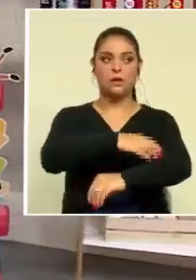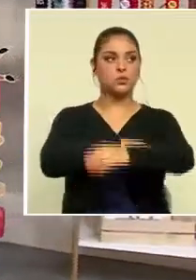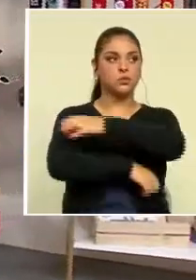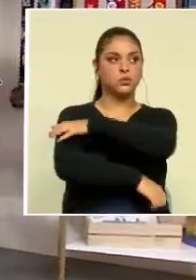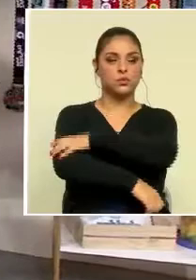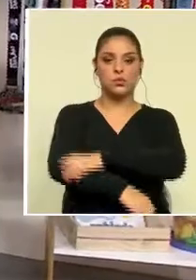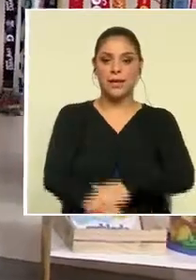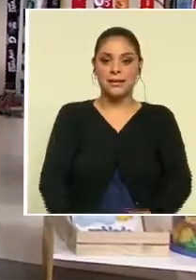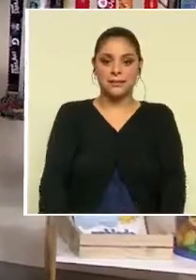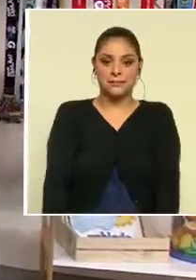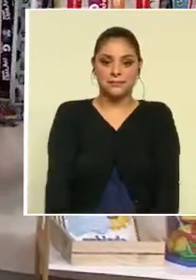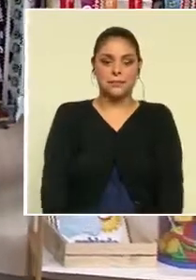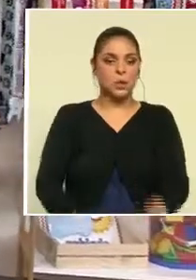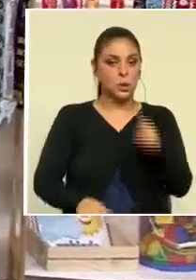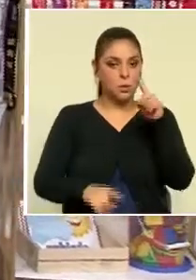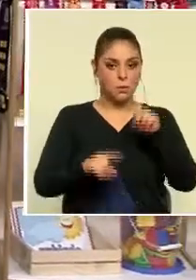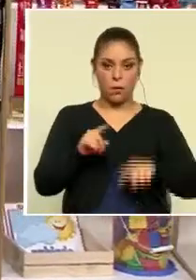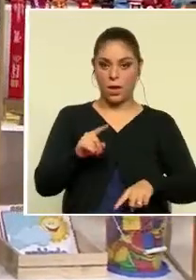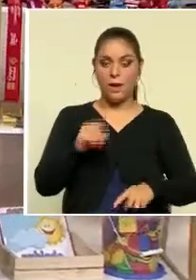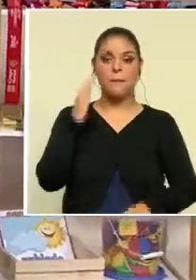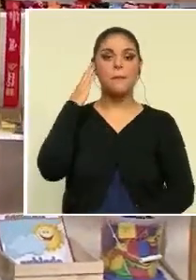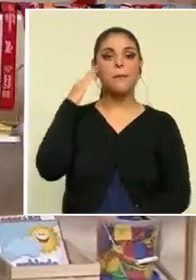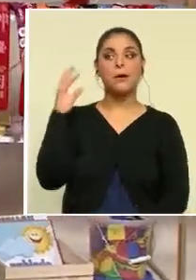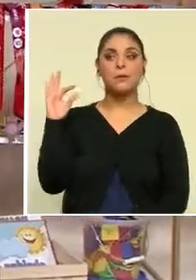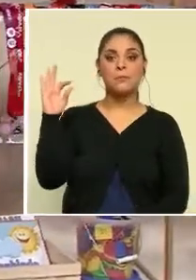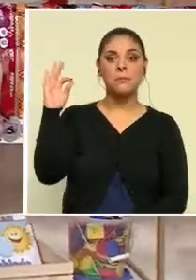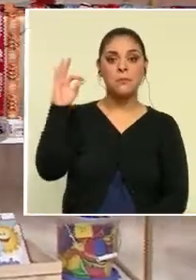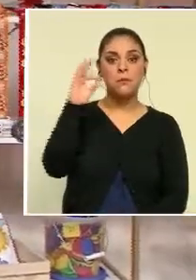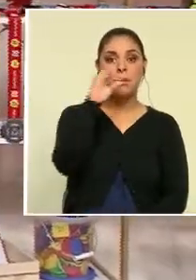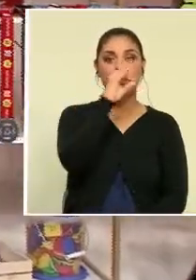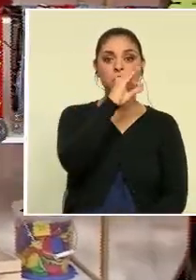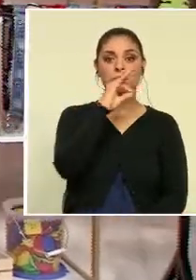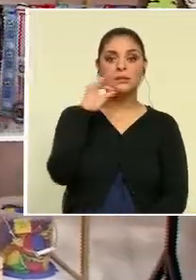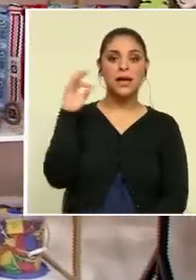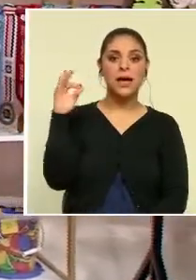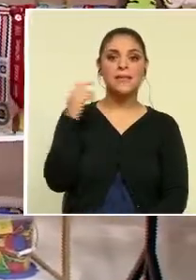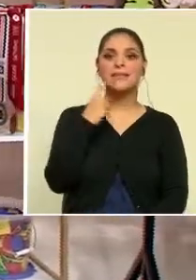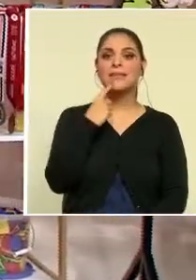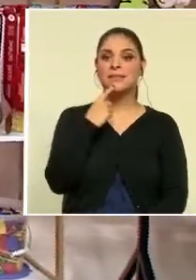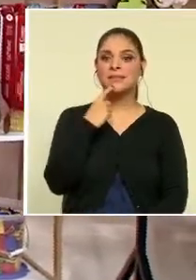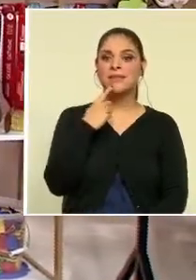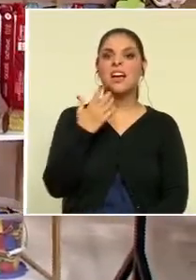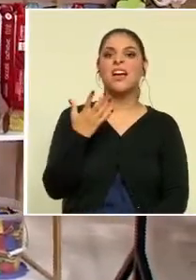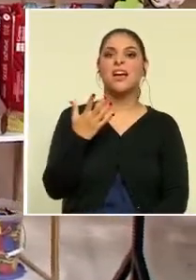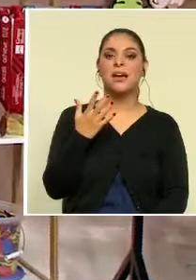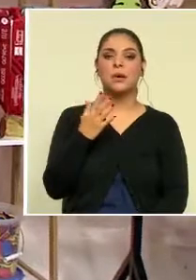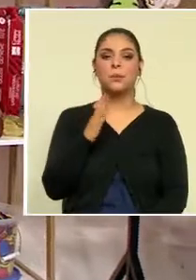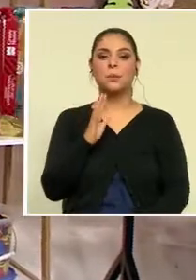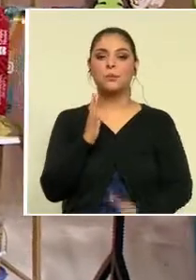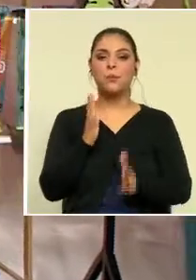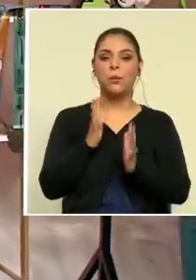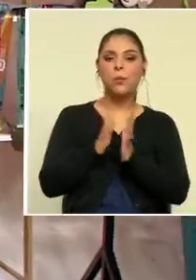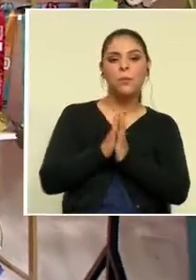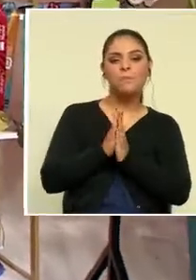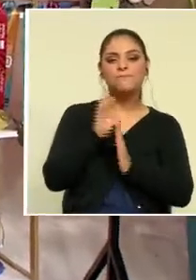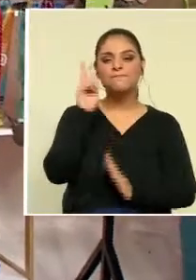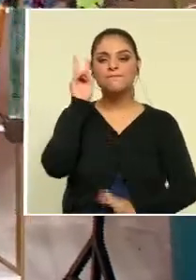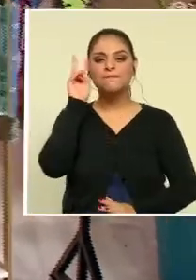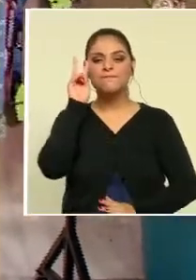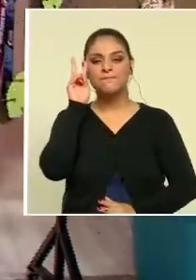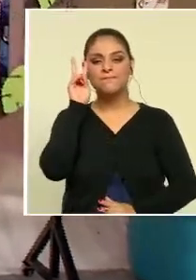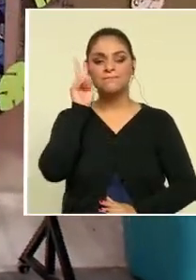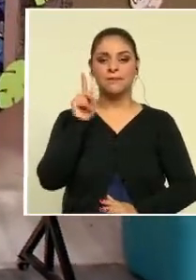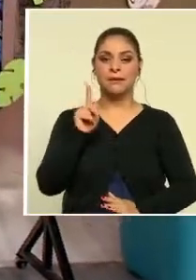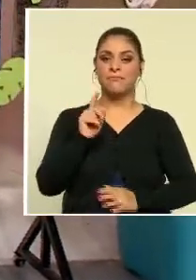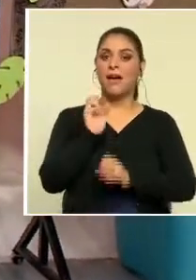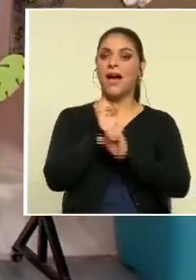brazos porque la musiquilla que anda por ahí que dice que es no no quiero bandido a niños y niñas va a